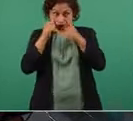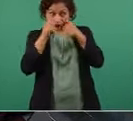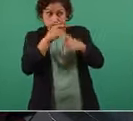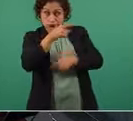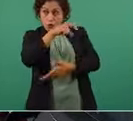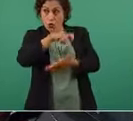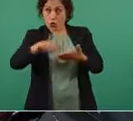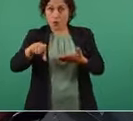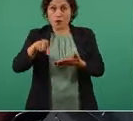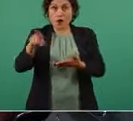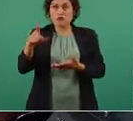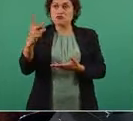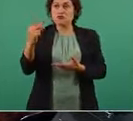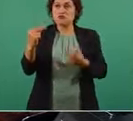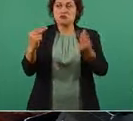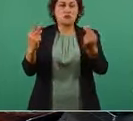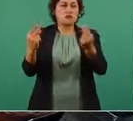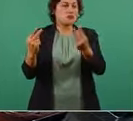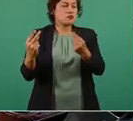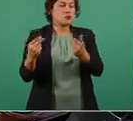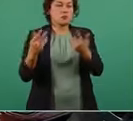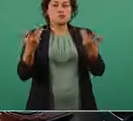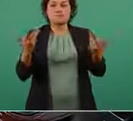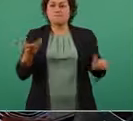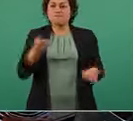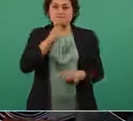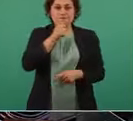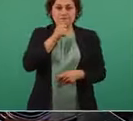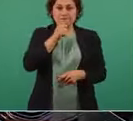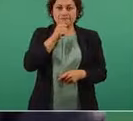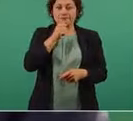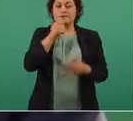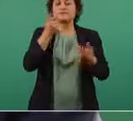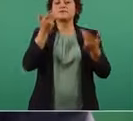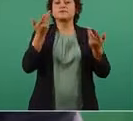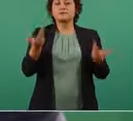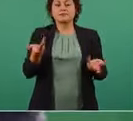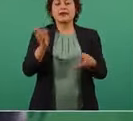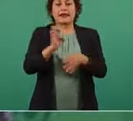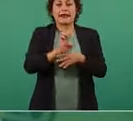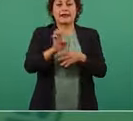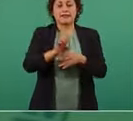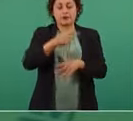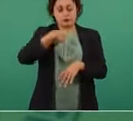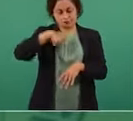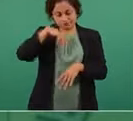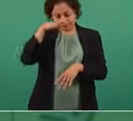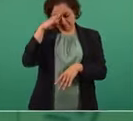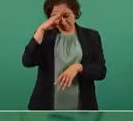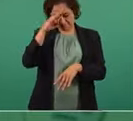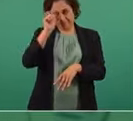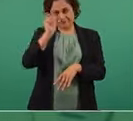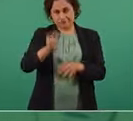no se ha podido. Entonces, ¿qué se está pensando? Pues se va a fraccionar.